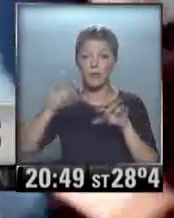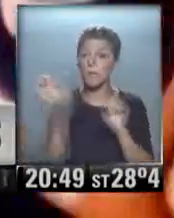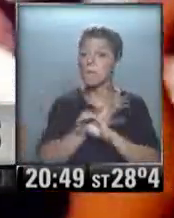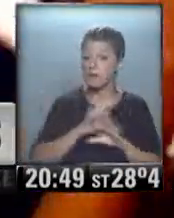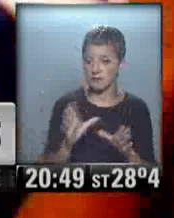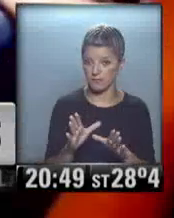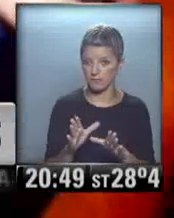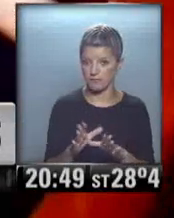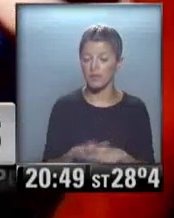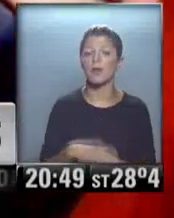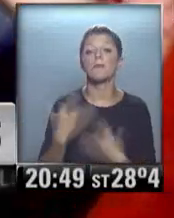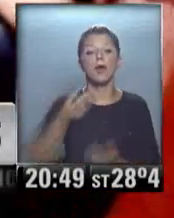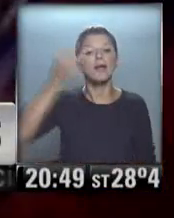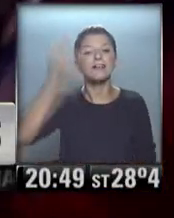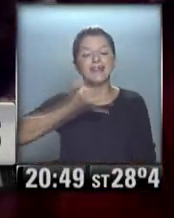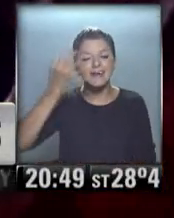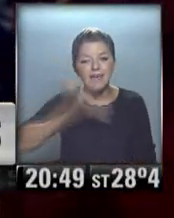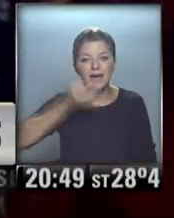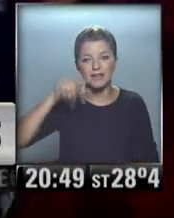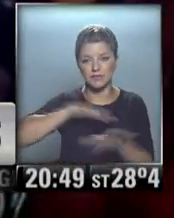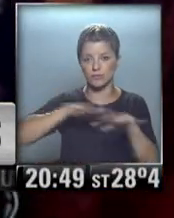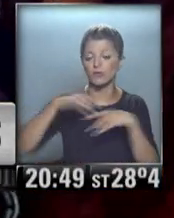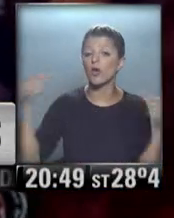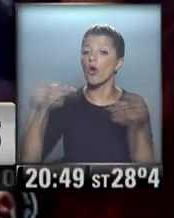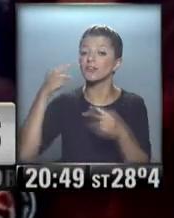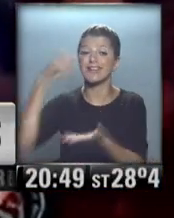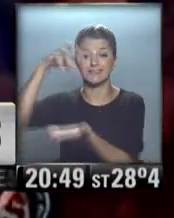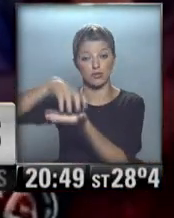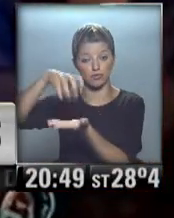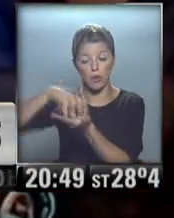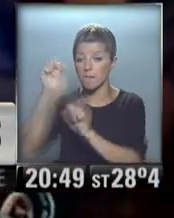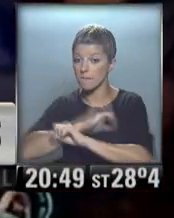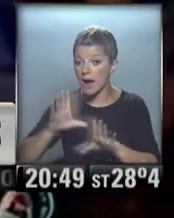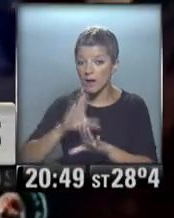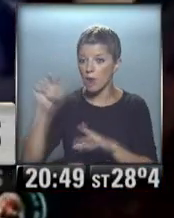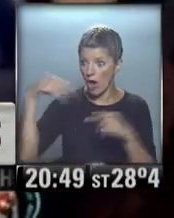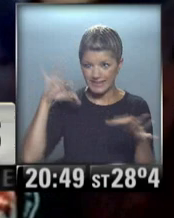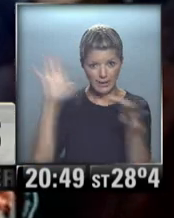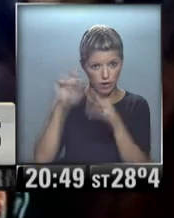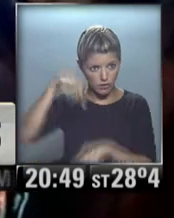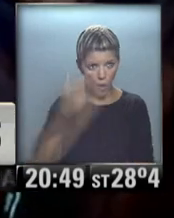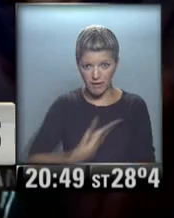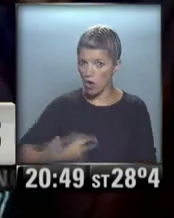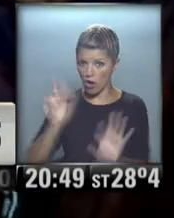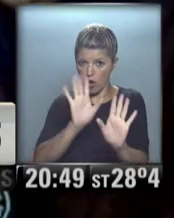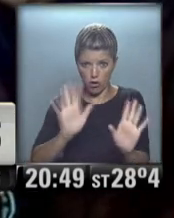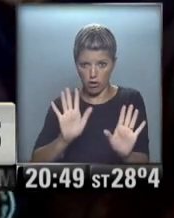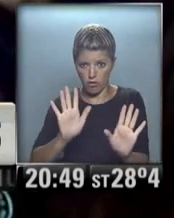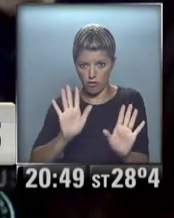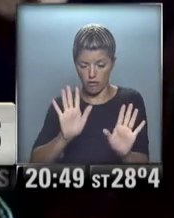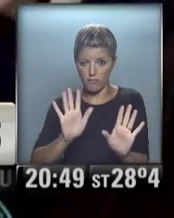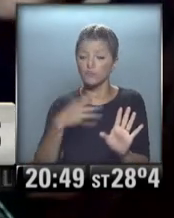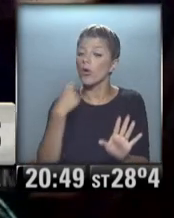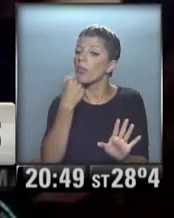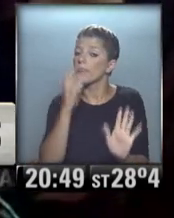pero realmente es un quebrantamiento institucional y gravísimo que no tiene que ver con este gobernador a mí no me interesa en concreto si no